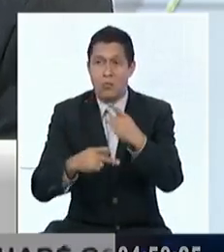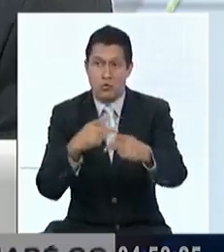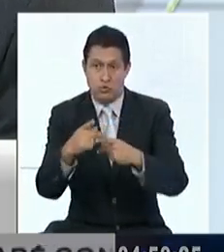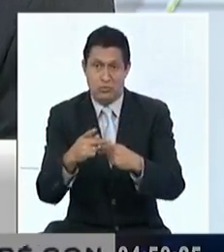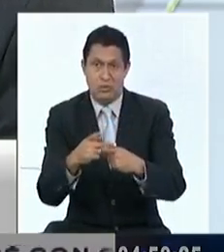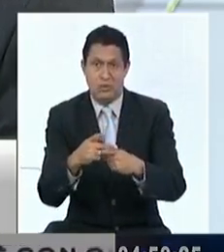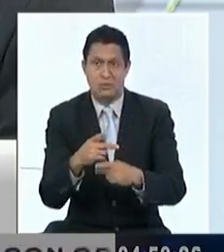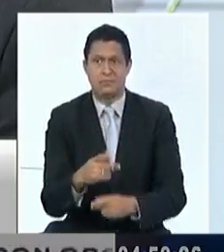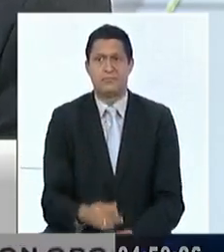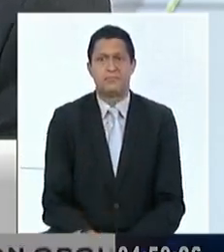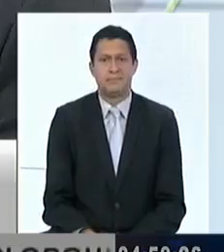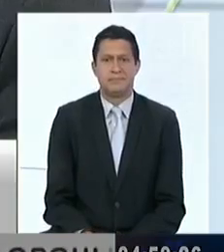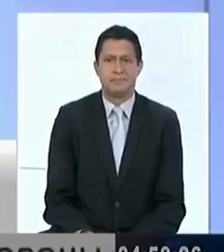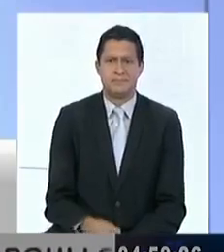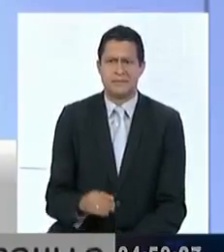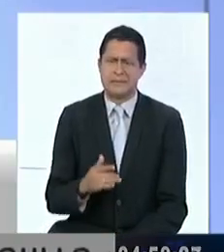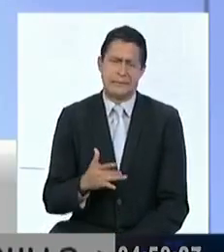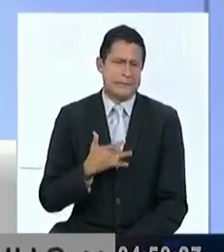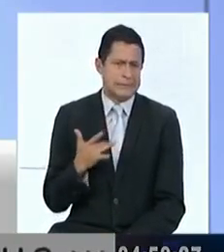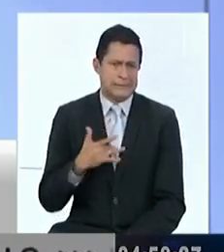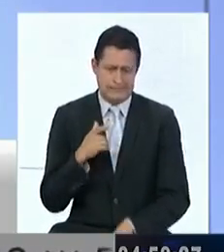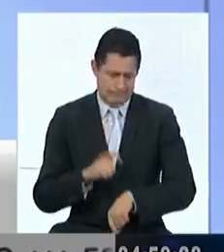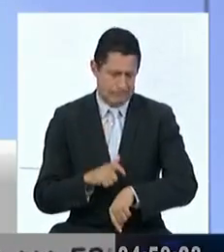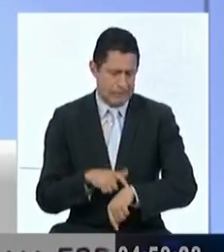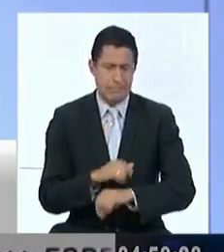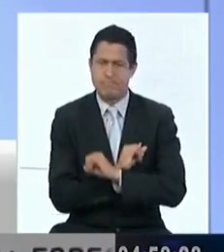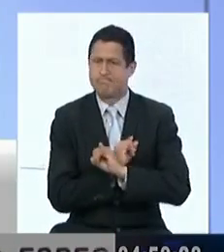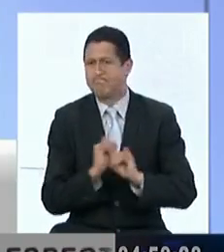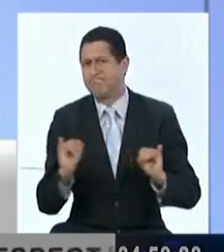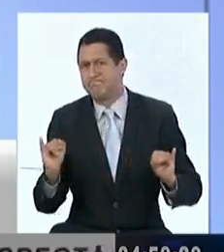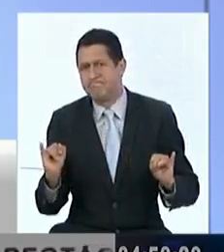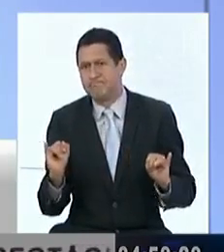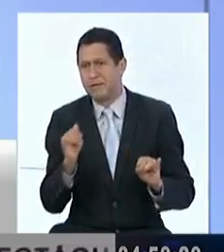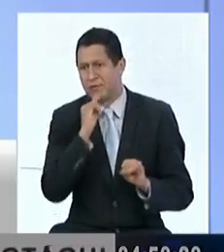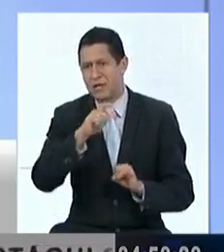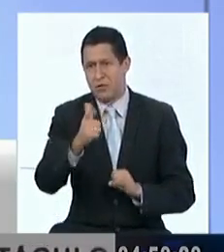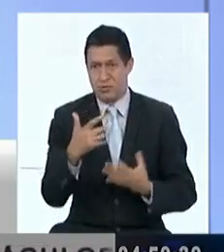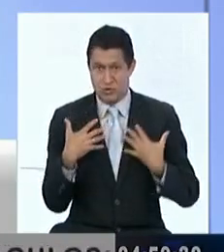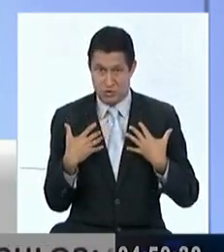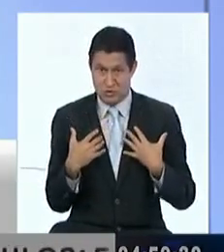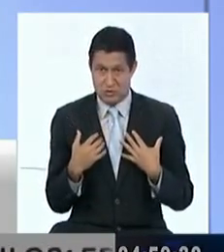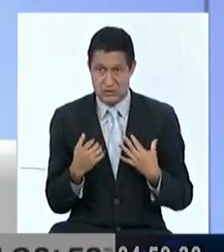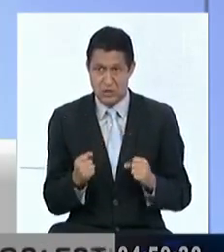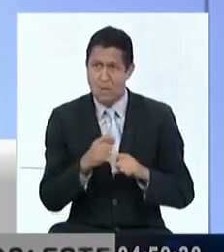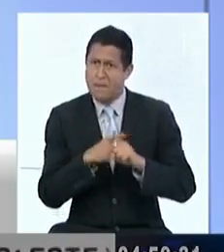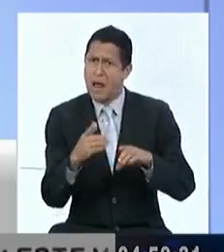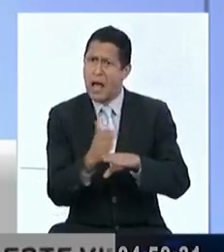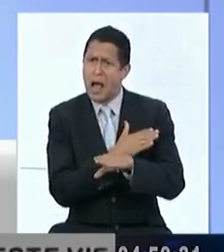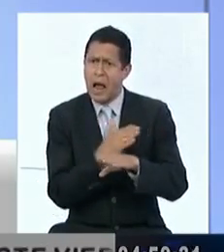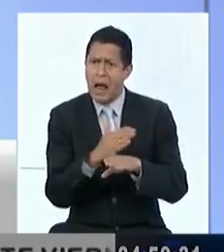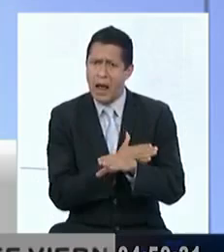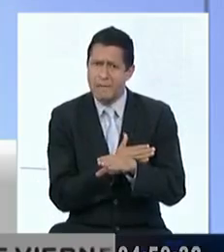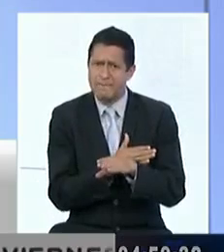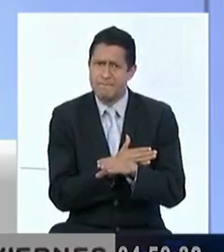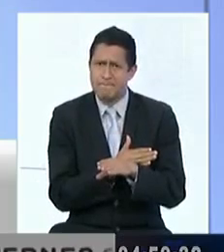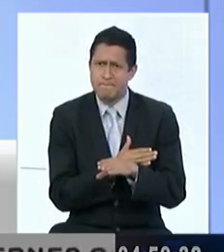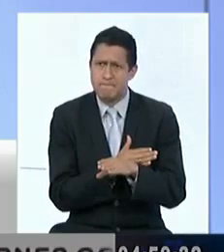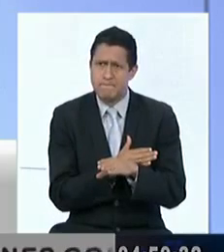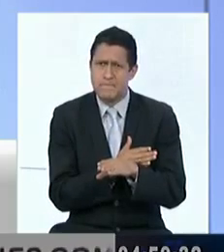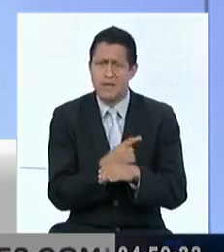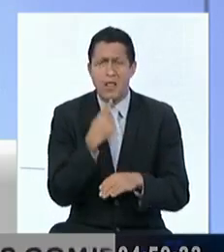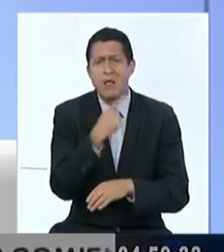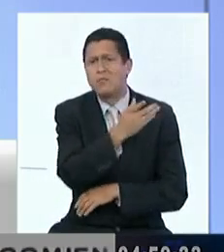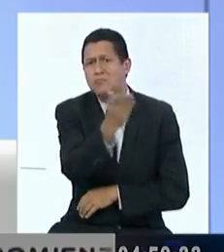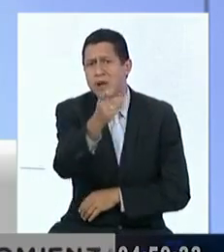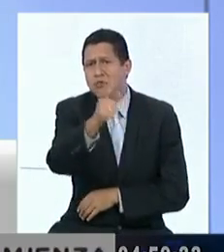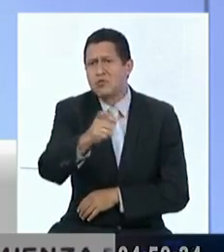la eficiencia de la organización porque lamentablemente hemos llegado al final de esta emisión de noticias globovisión salud pero antes de terminar queremos que le ofrezcan las